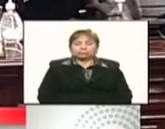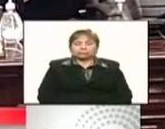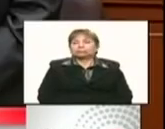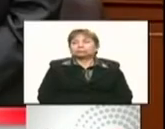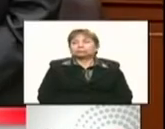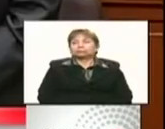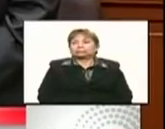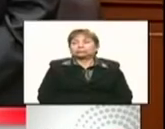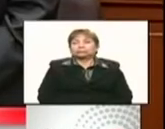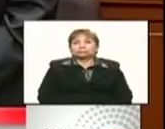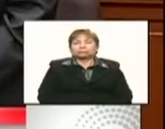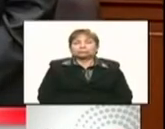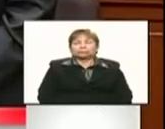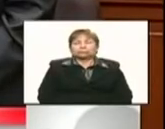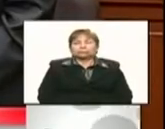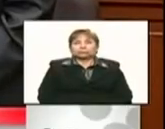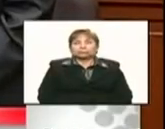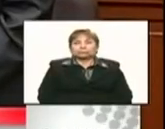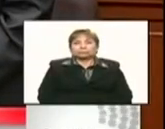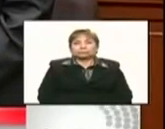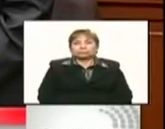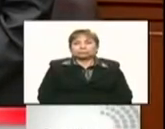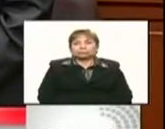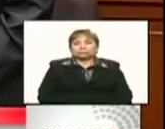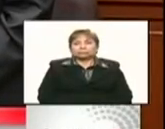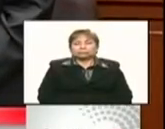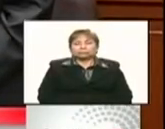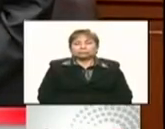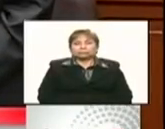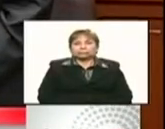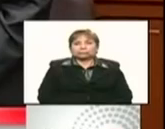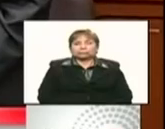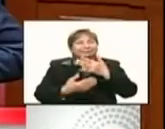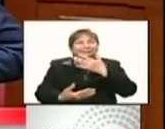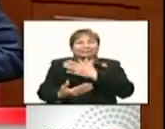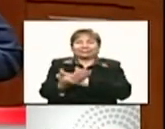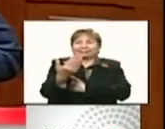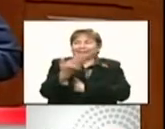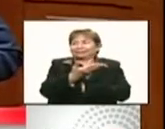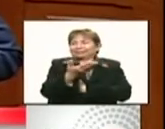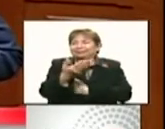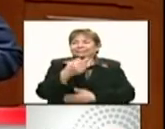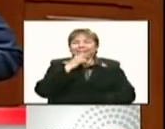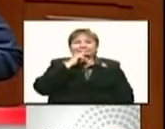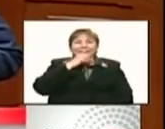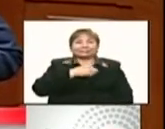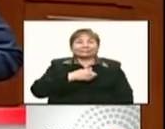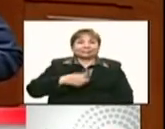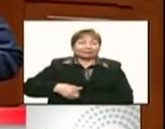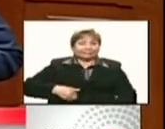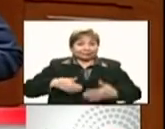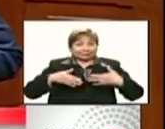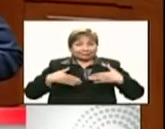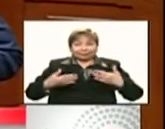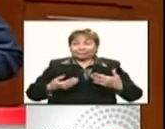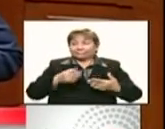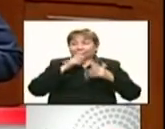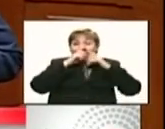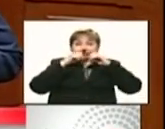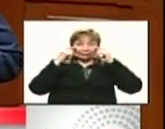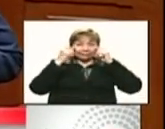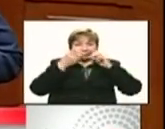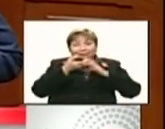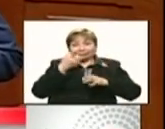ir adelantando con la firma, de hecho podrían comenzar a hacerlo, porque nadie se los puede impedir. Sin